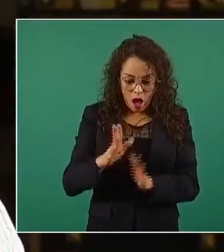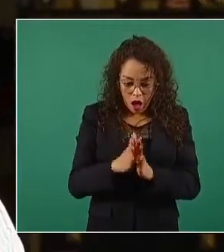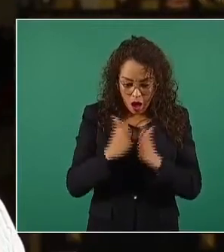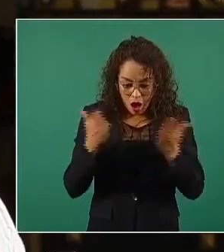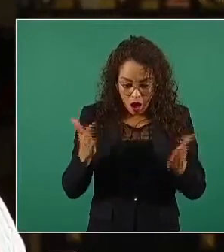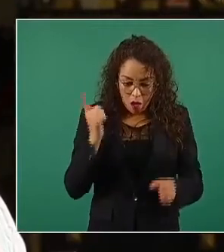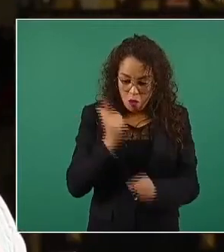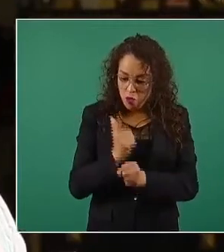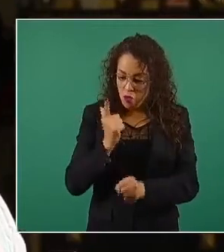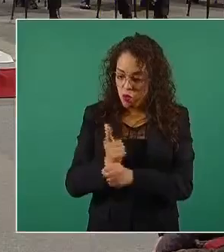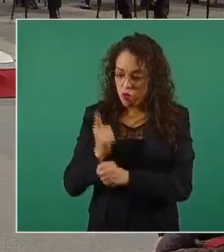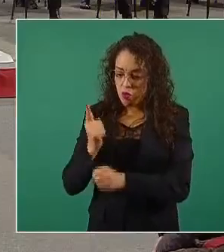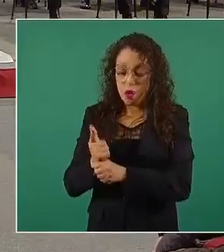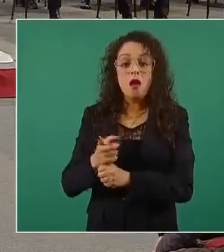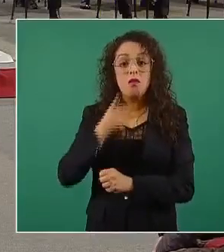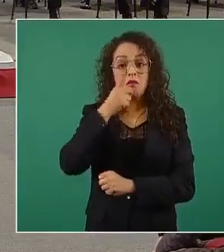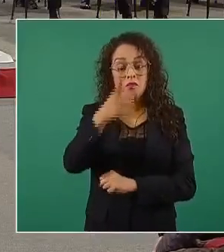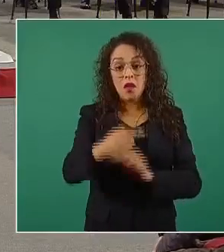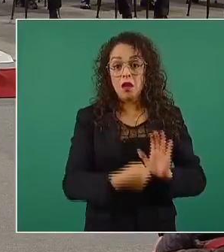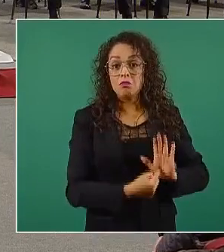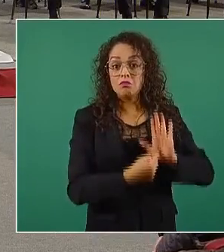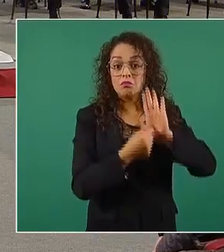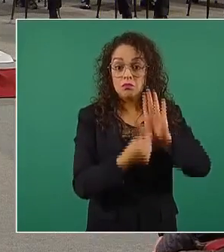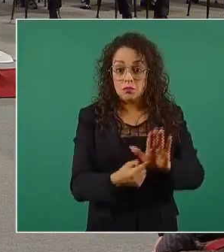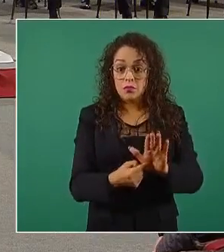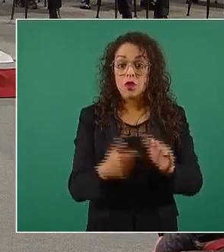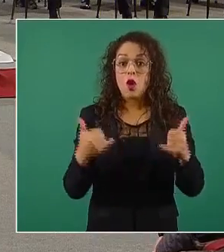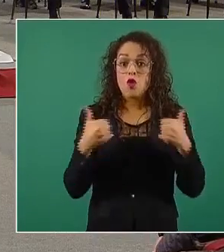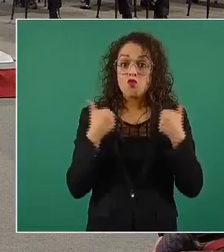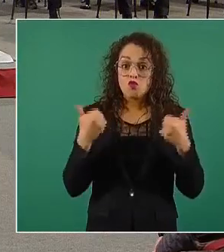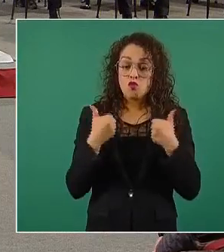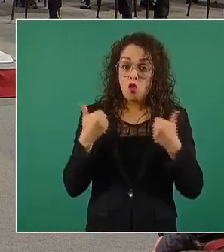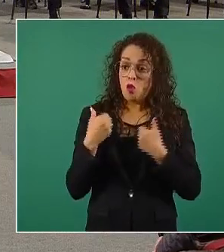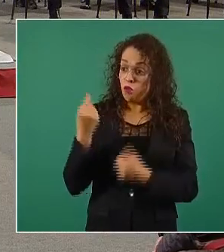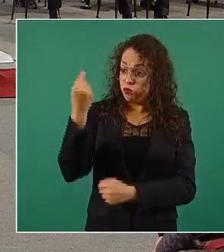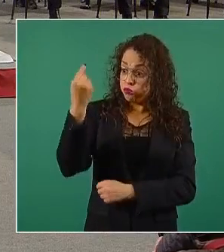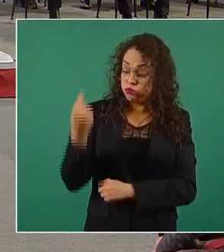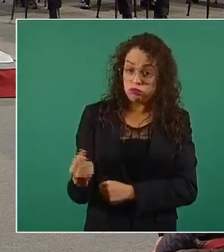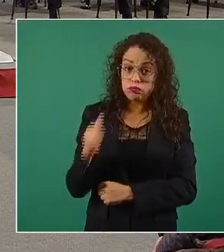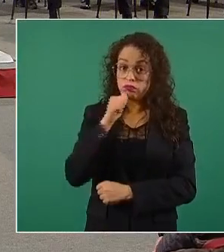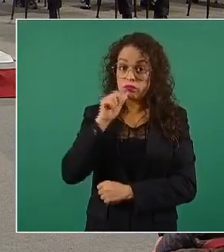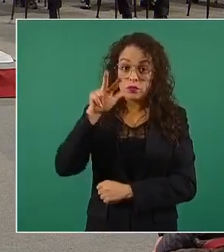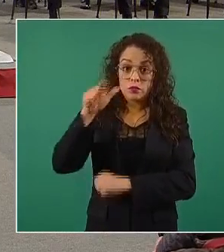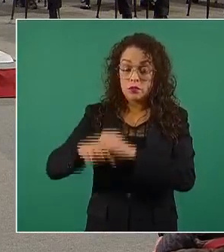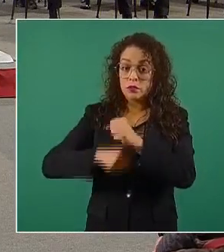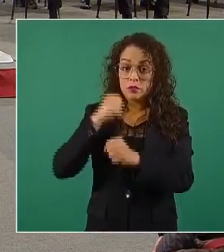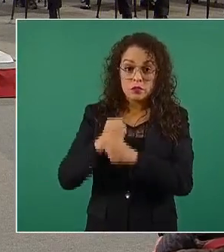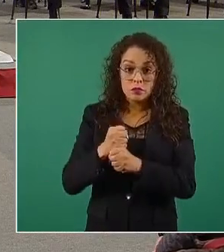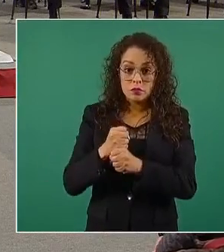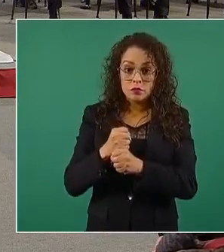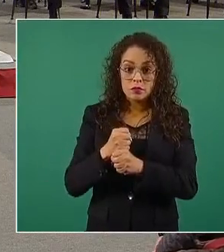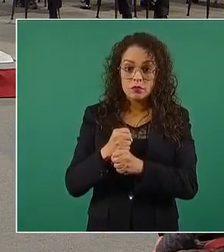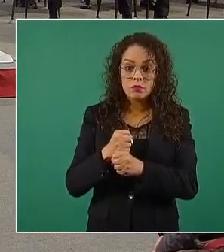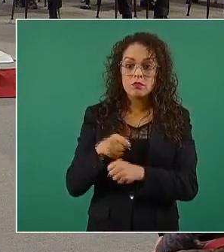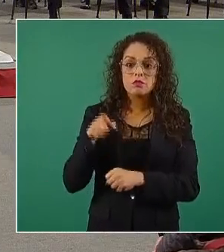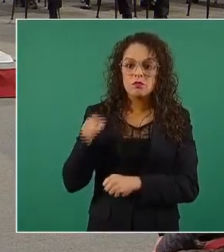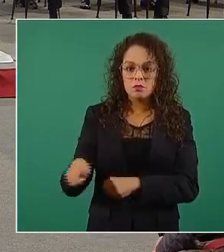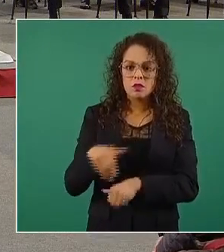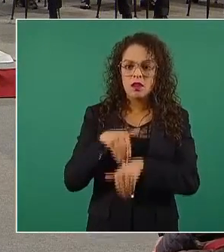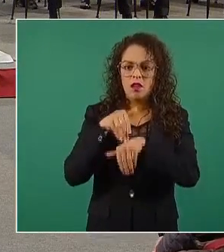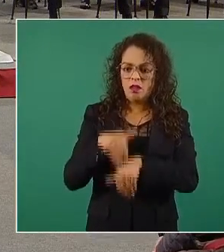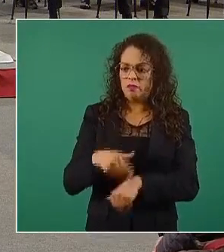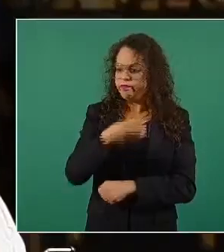Contralínea. Se demuestra que menores de edad son cooptados, se les somete a regímenes de